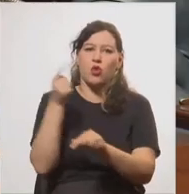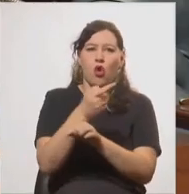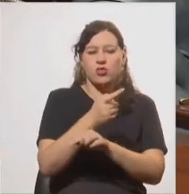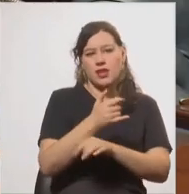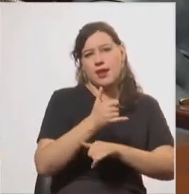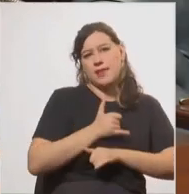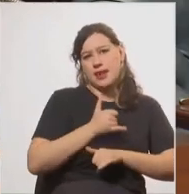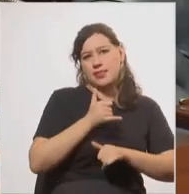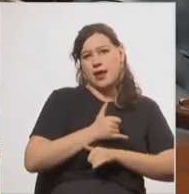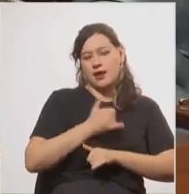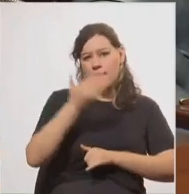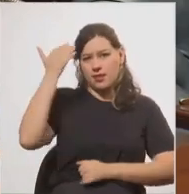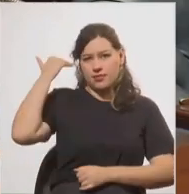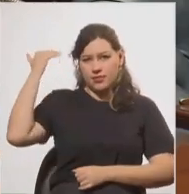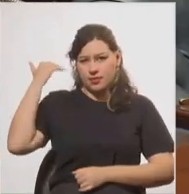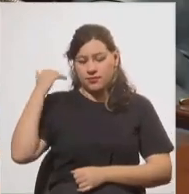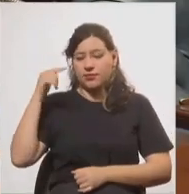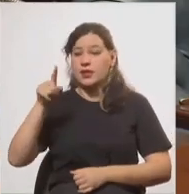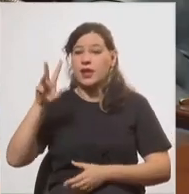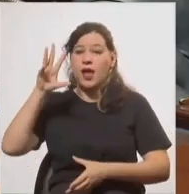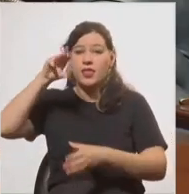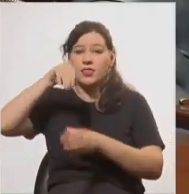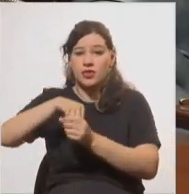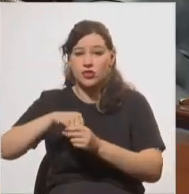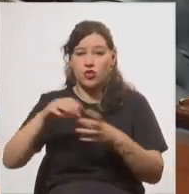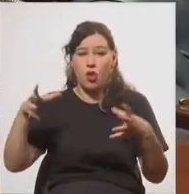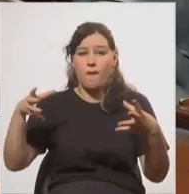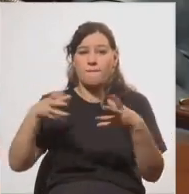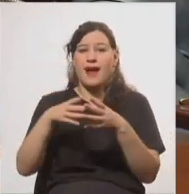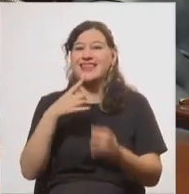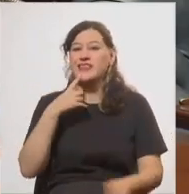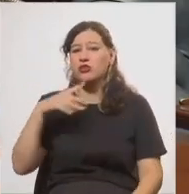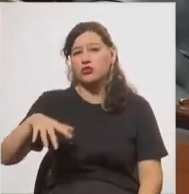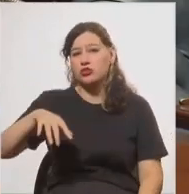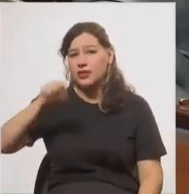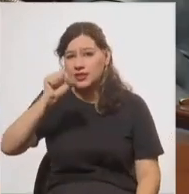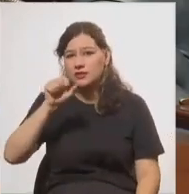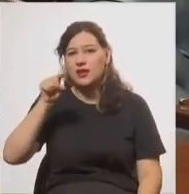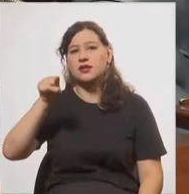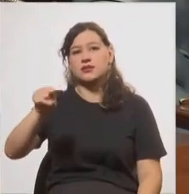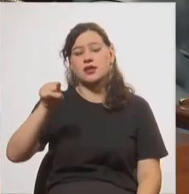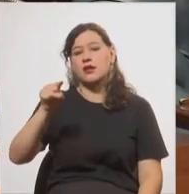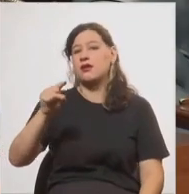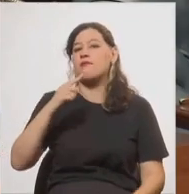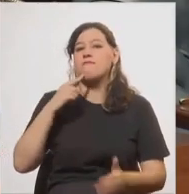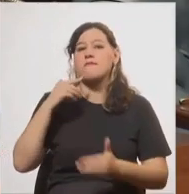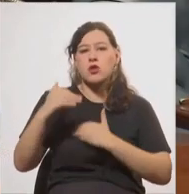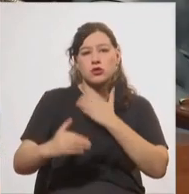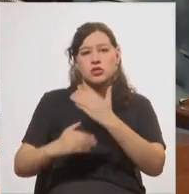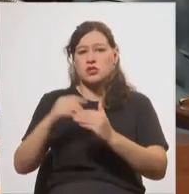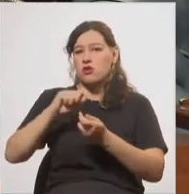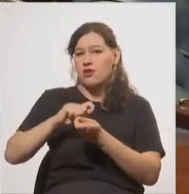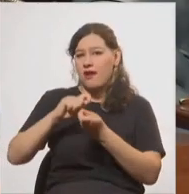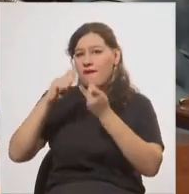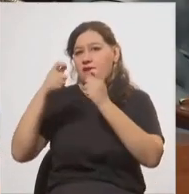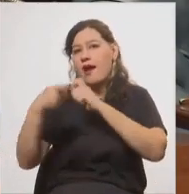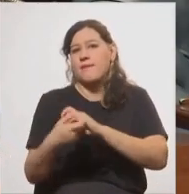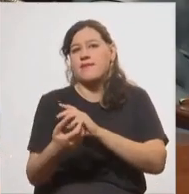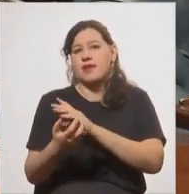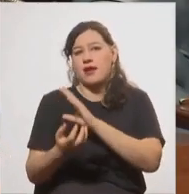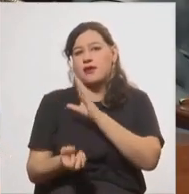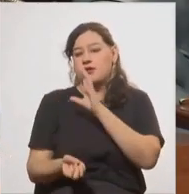militar. Como integrante del Partido Socialista, formó parte del proceso refundacional del